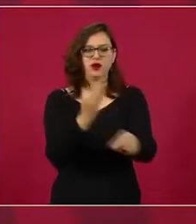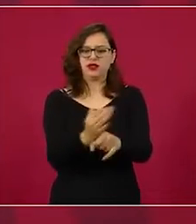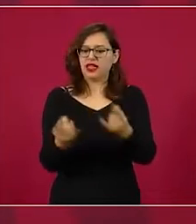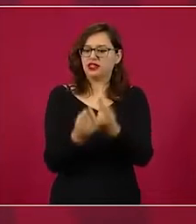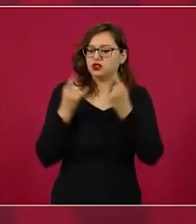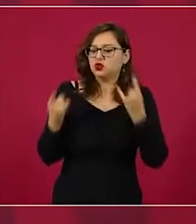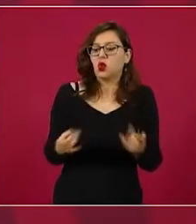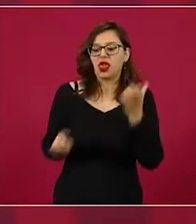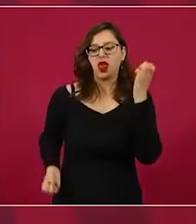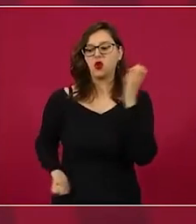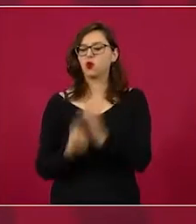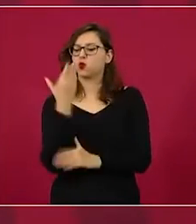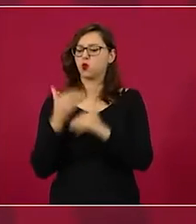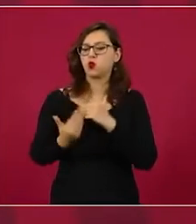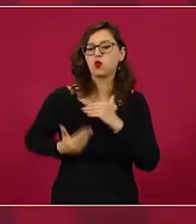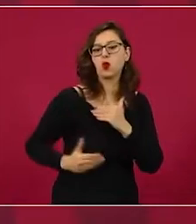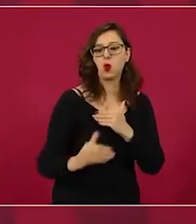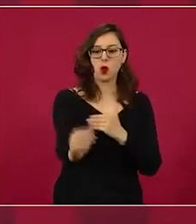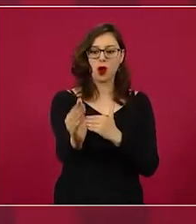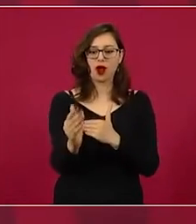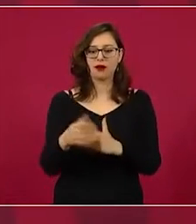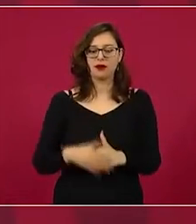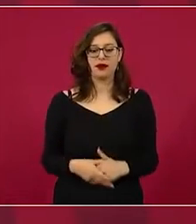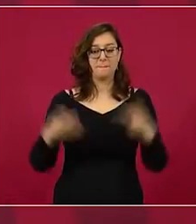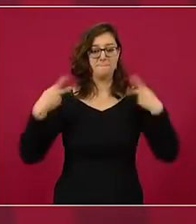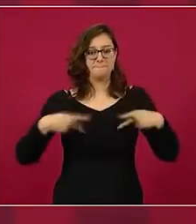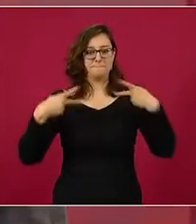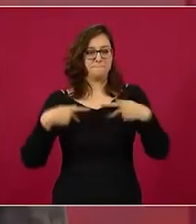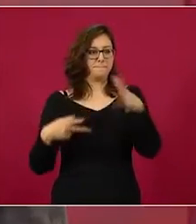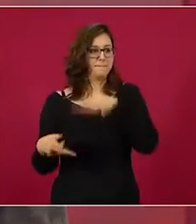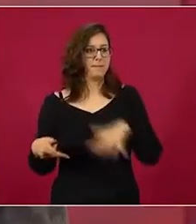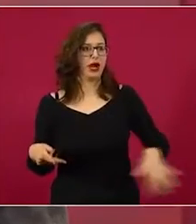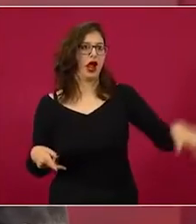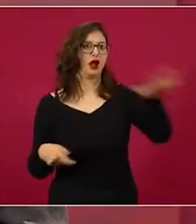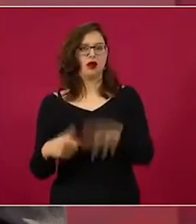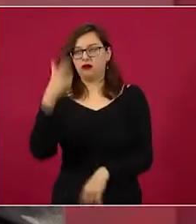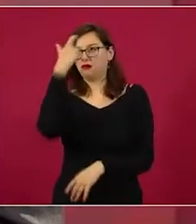hay un despertar ciudadano.